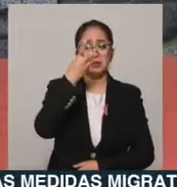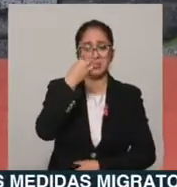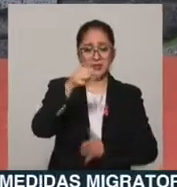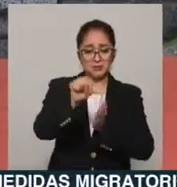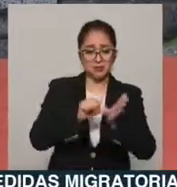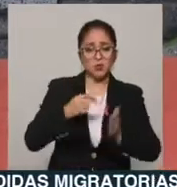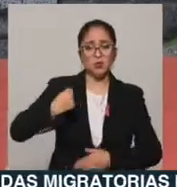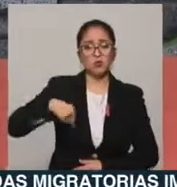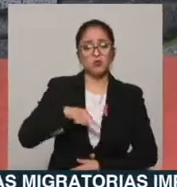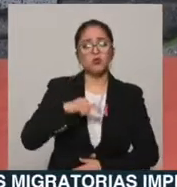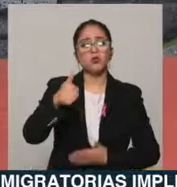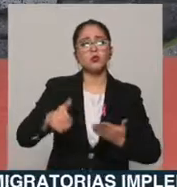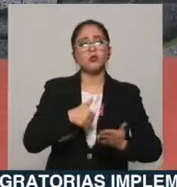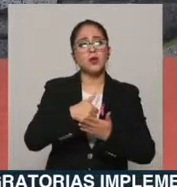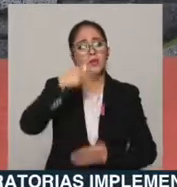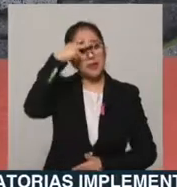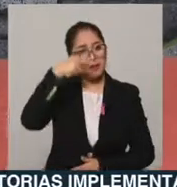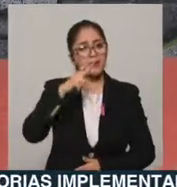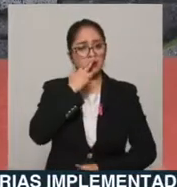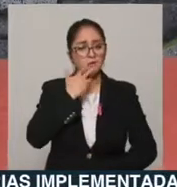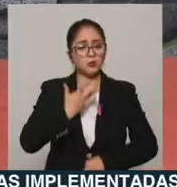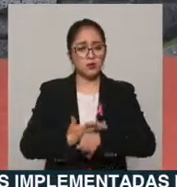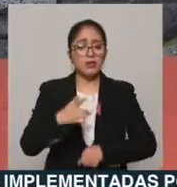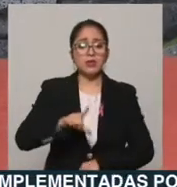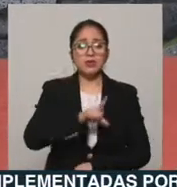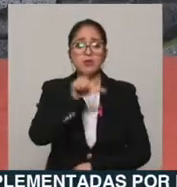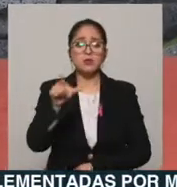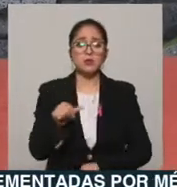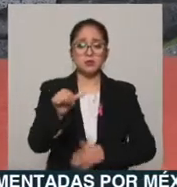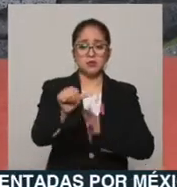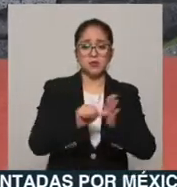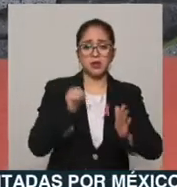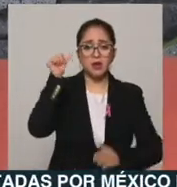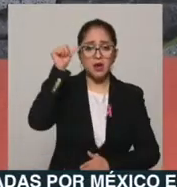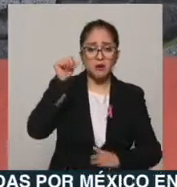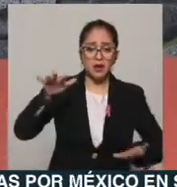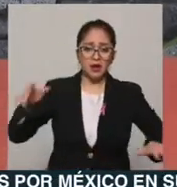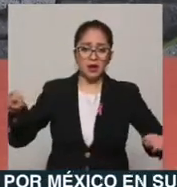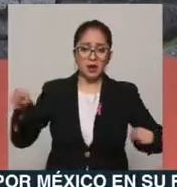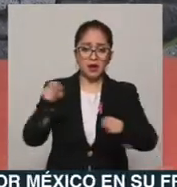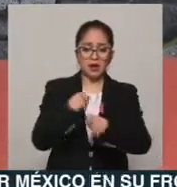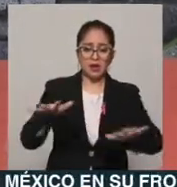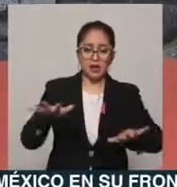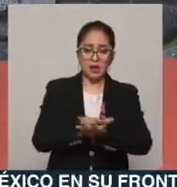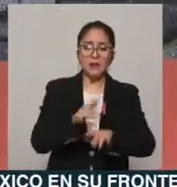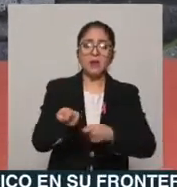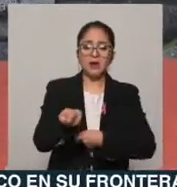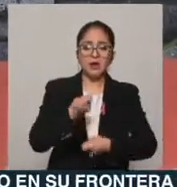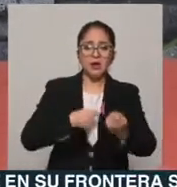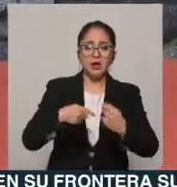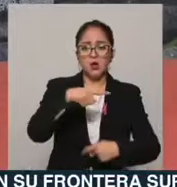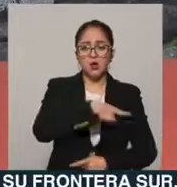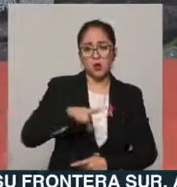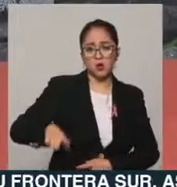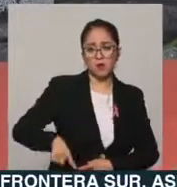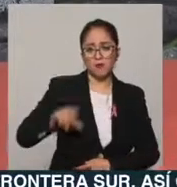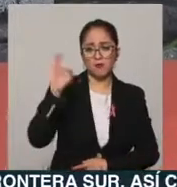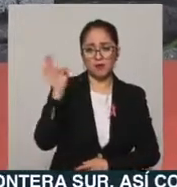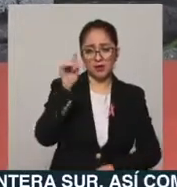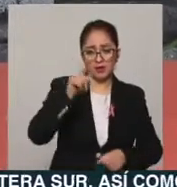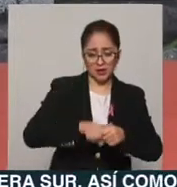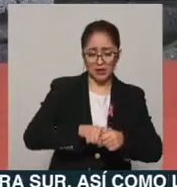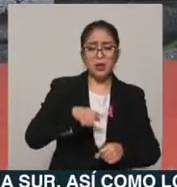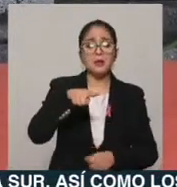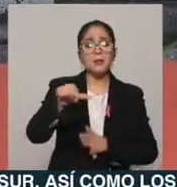en la Ciudad de México, pero a partir de abril empezamos la transición para pasar el programa al gobierno federal. De abril a la